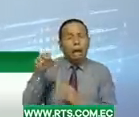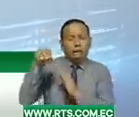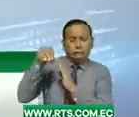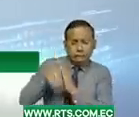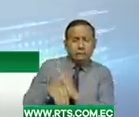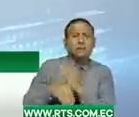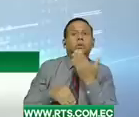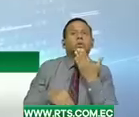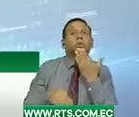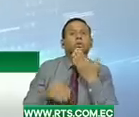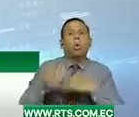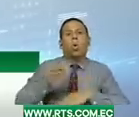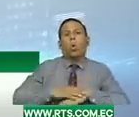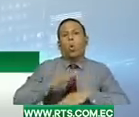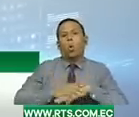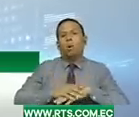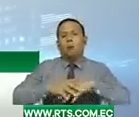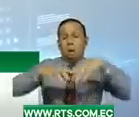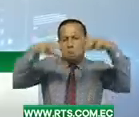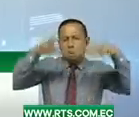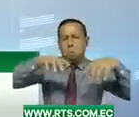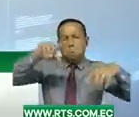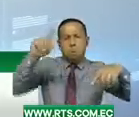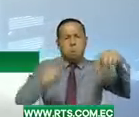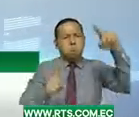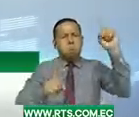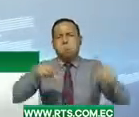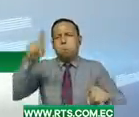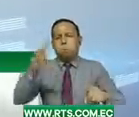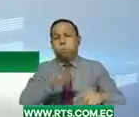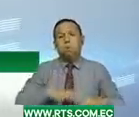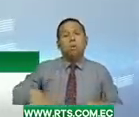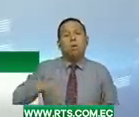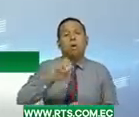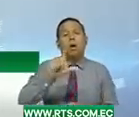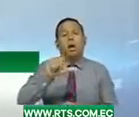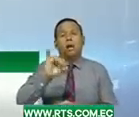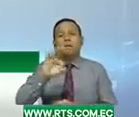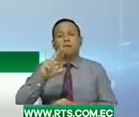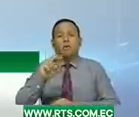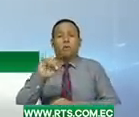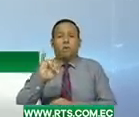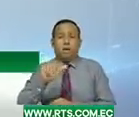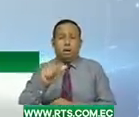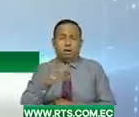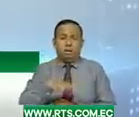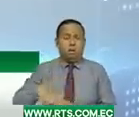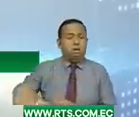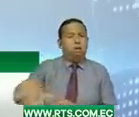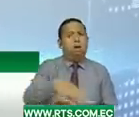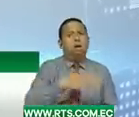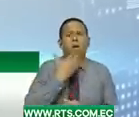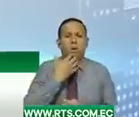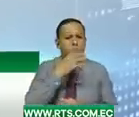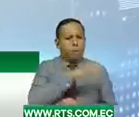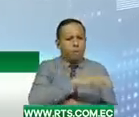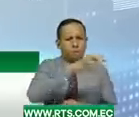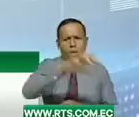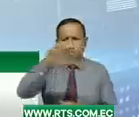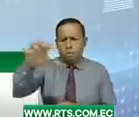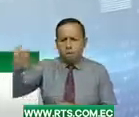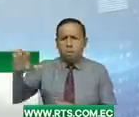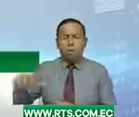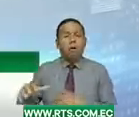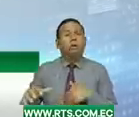paso de fuertes tormentas y tornados en el estado de California. Las víctimas se registraron en distintos puntos después de que